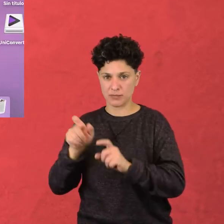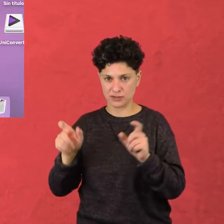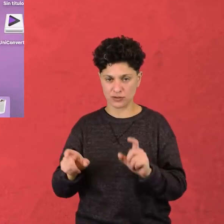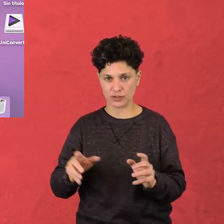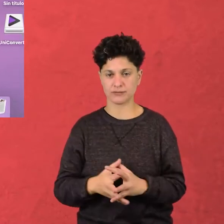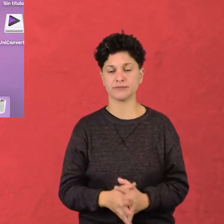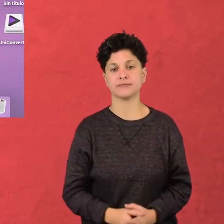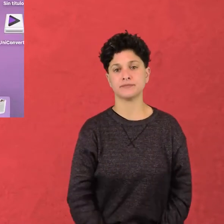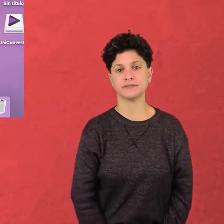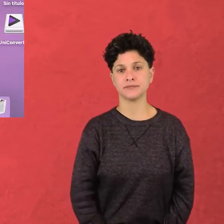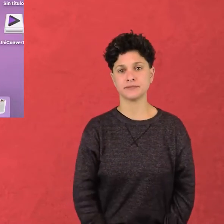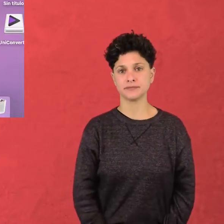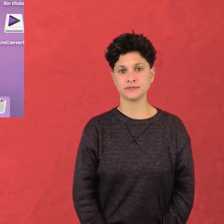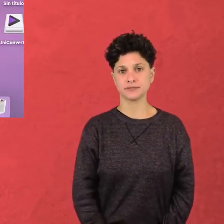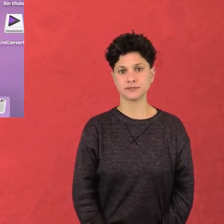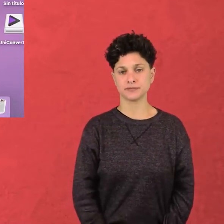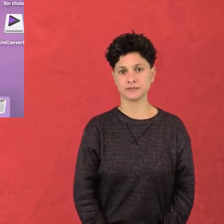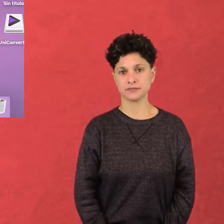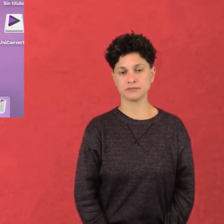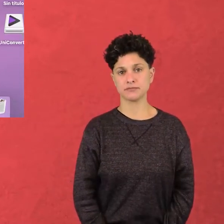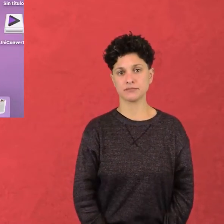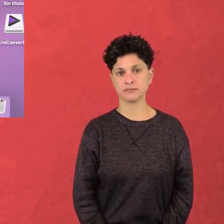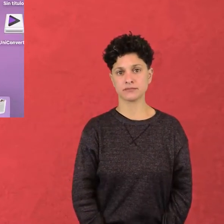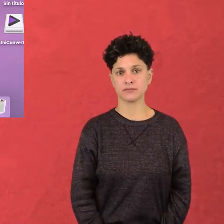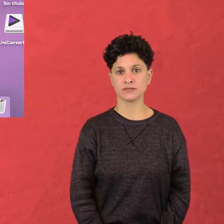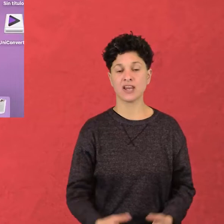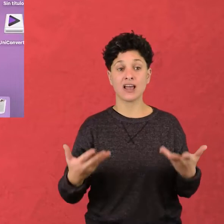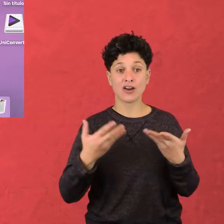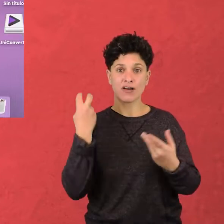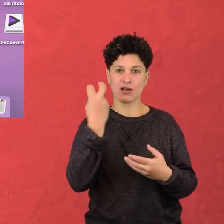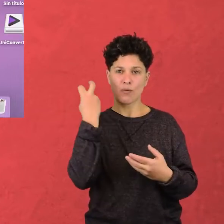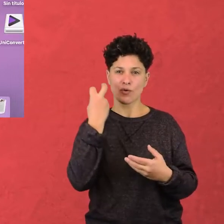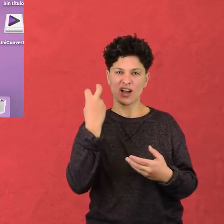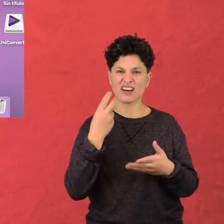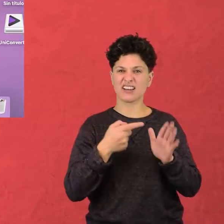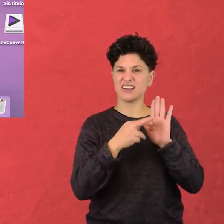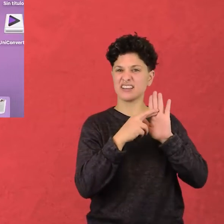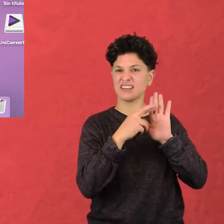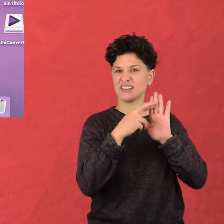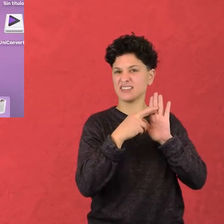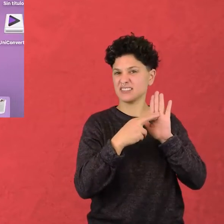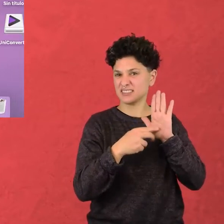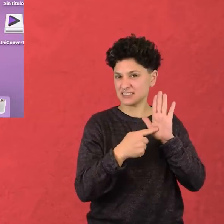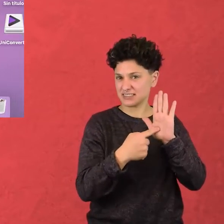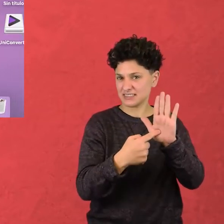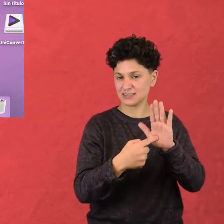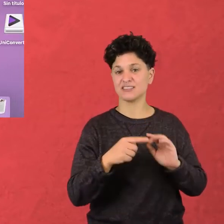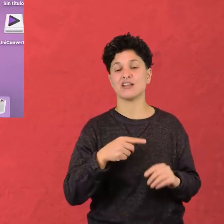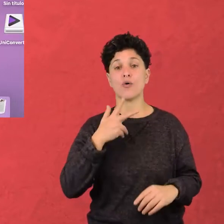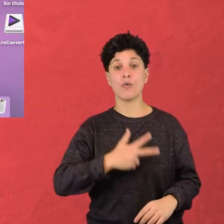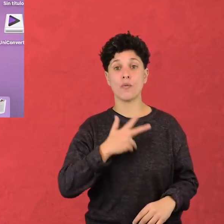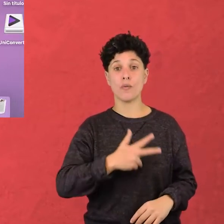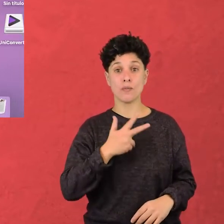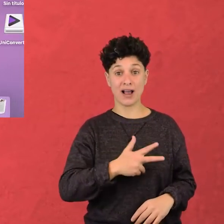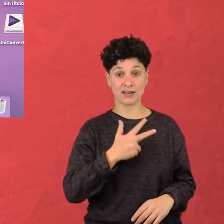personas. Vamos a ver si encontramos acá cada referencia. Dice, un hombre posee